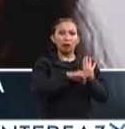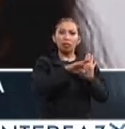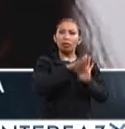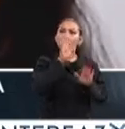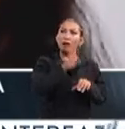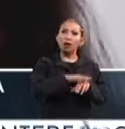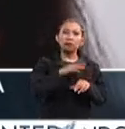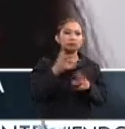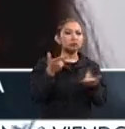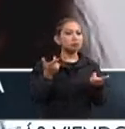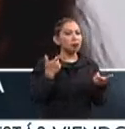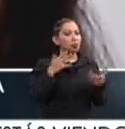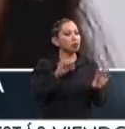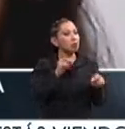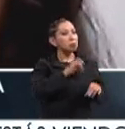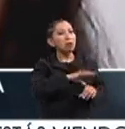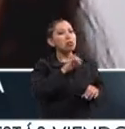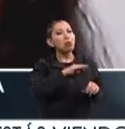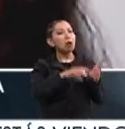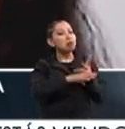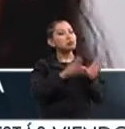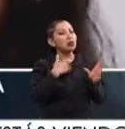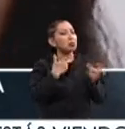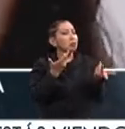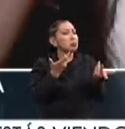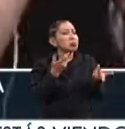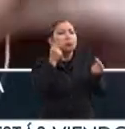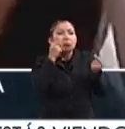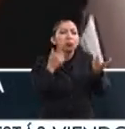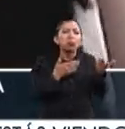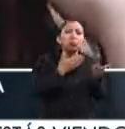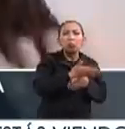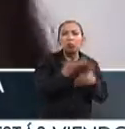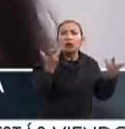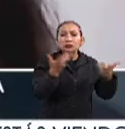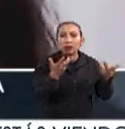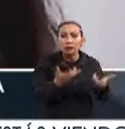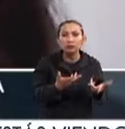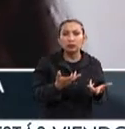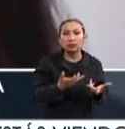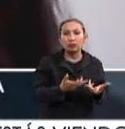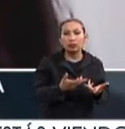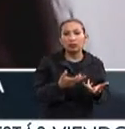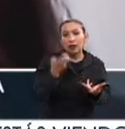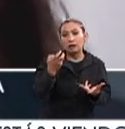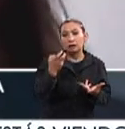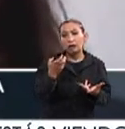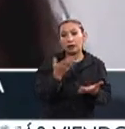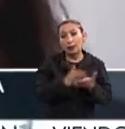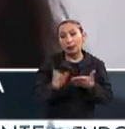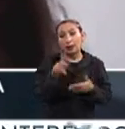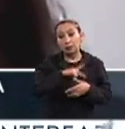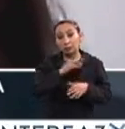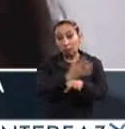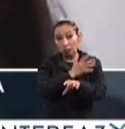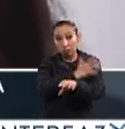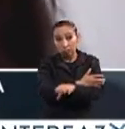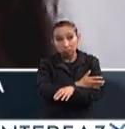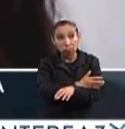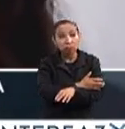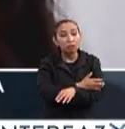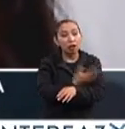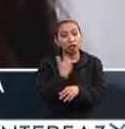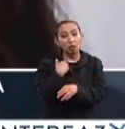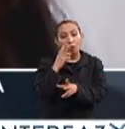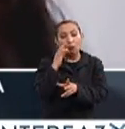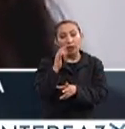más... ya, como que ya no te dan miedo tantas cosas. Claro. Entonces, pues es eso. Y con mis compañeros,